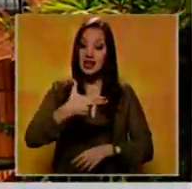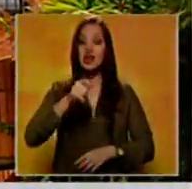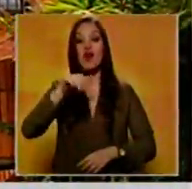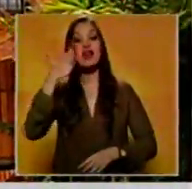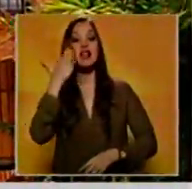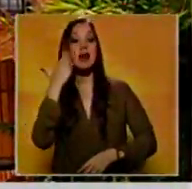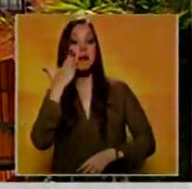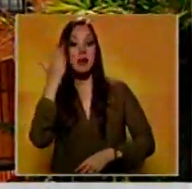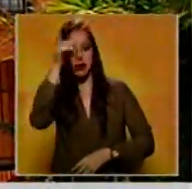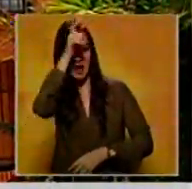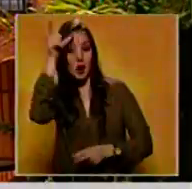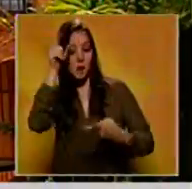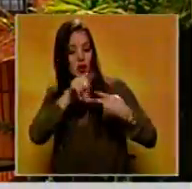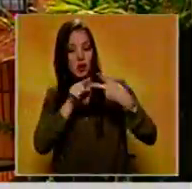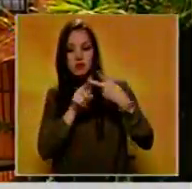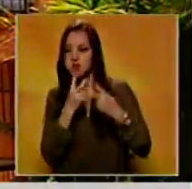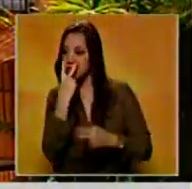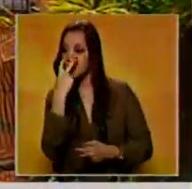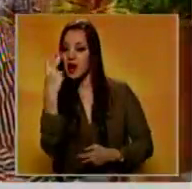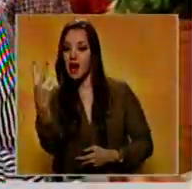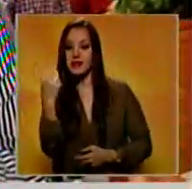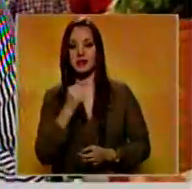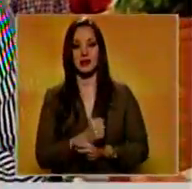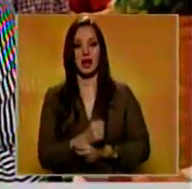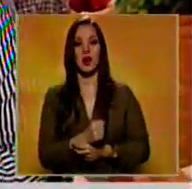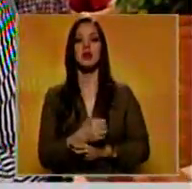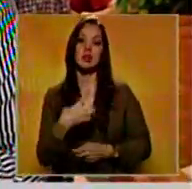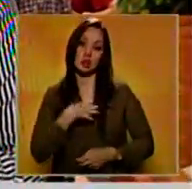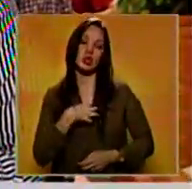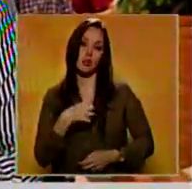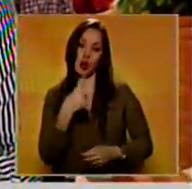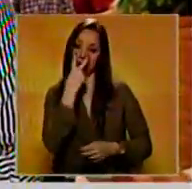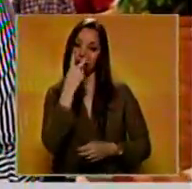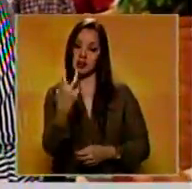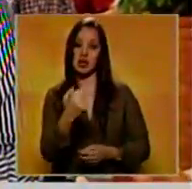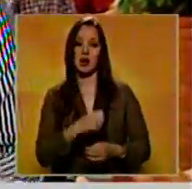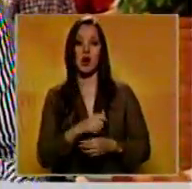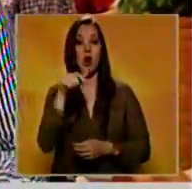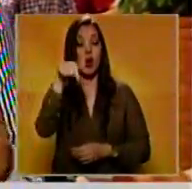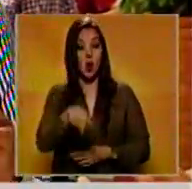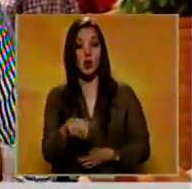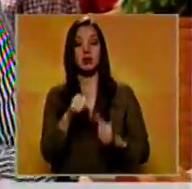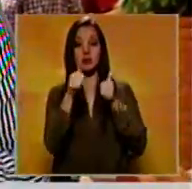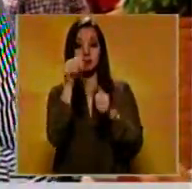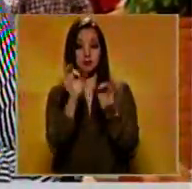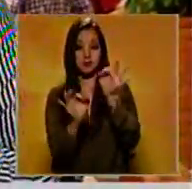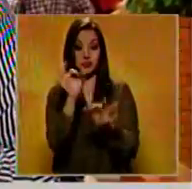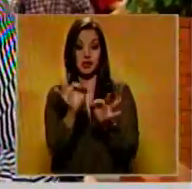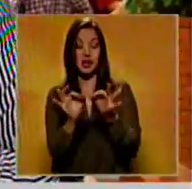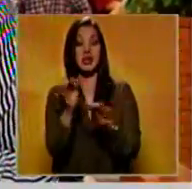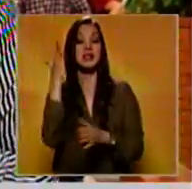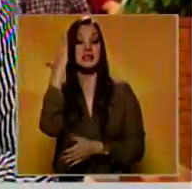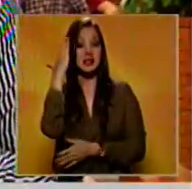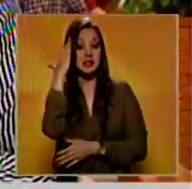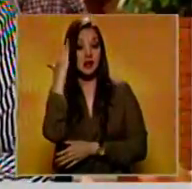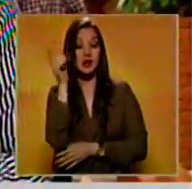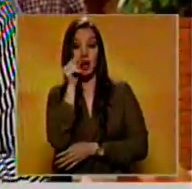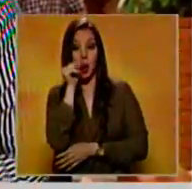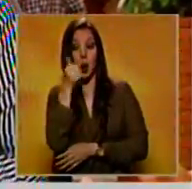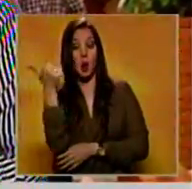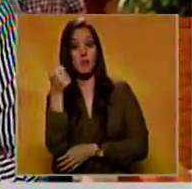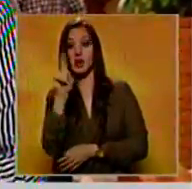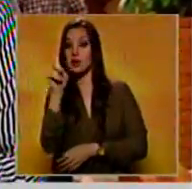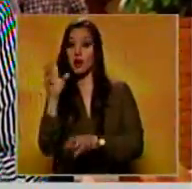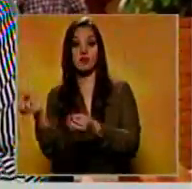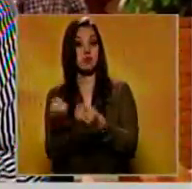López. Precisamente hoy continúa la audiencia de juicio que se le sigue a Leopoldo López y se pudo conocer que el dirigente político no fue